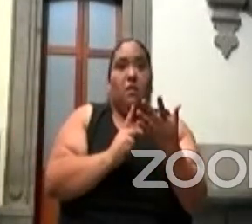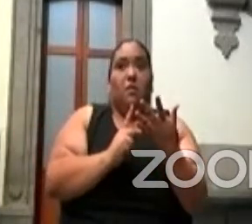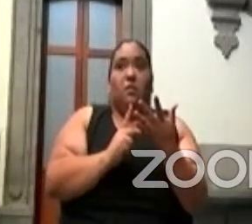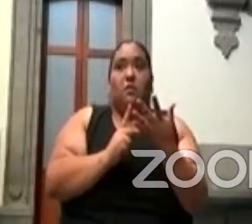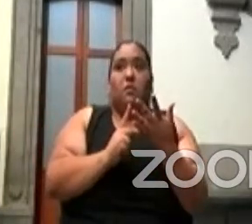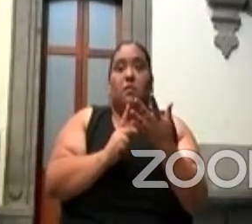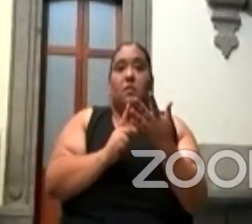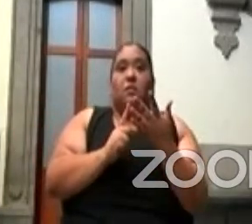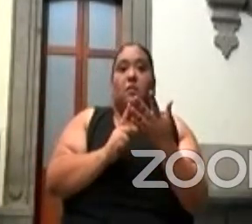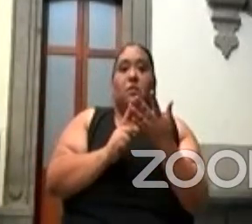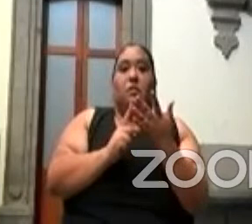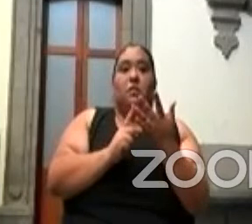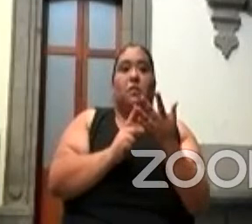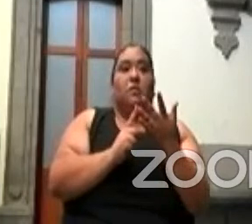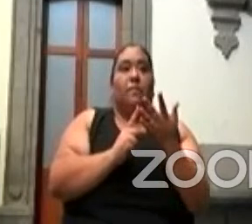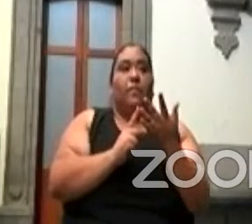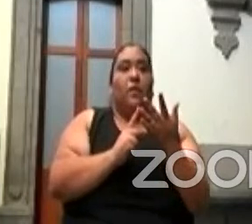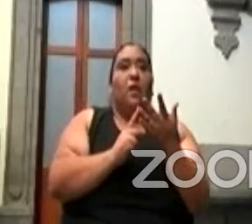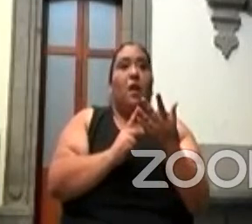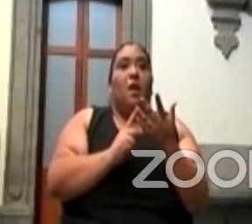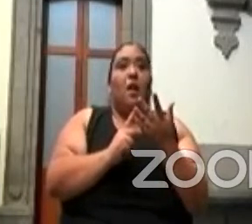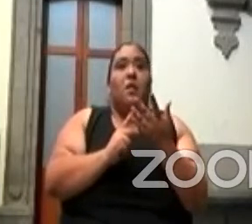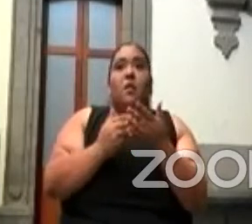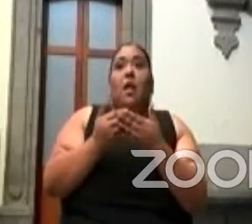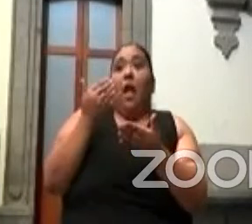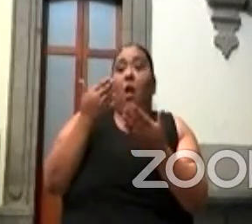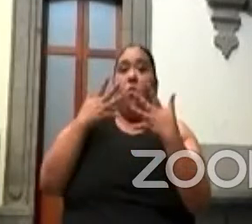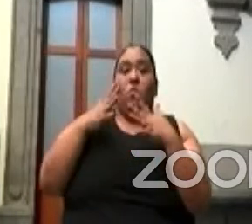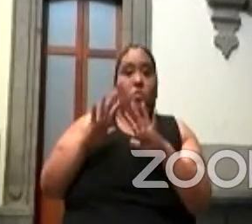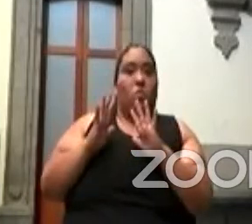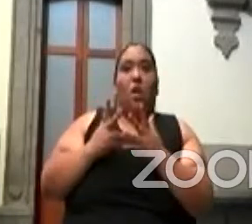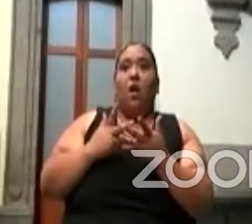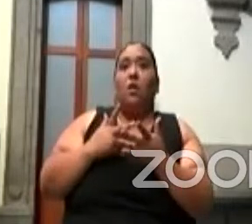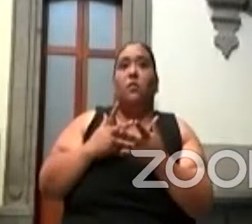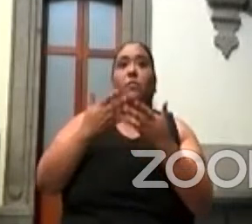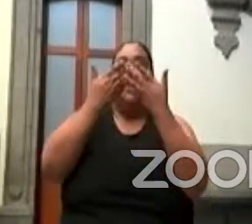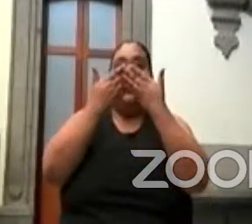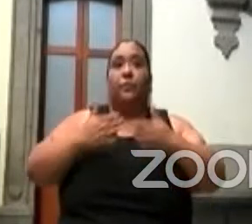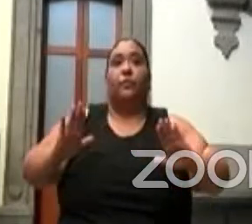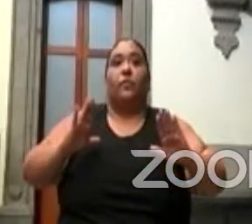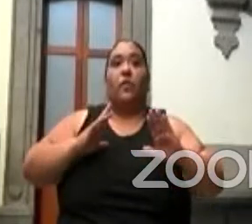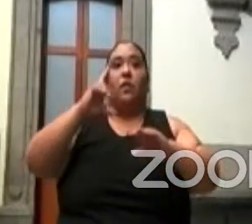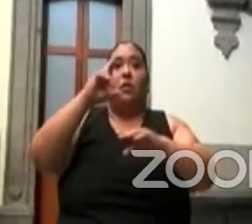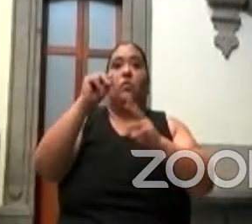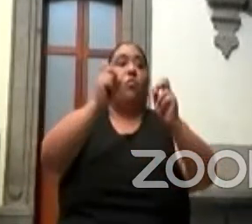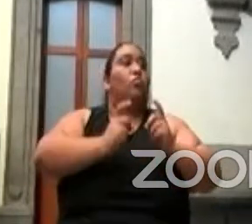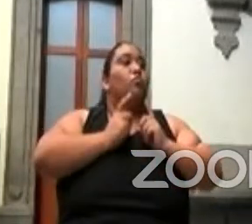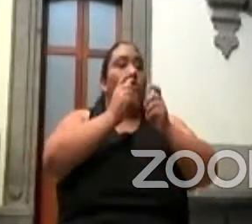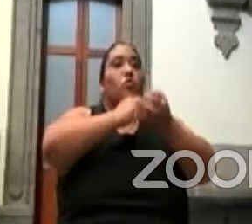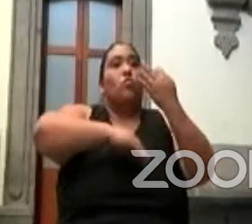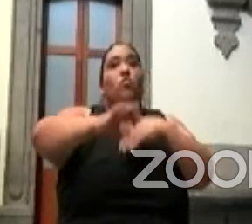no se, aunque ya está abierto, pues no se dio a conocer a niveles,